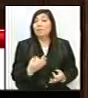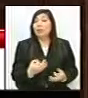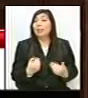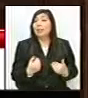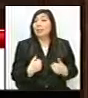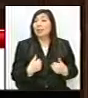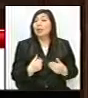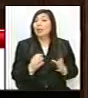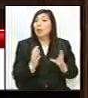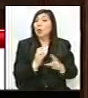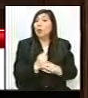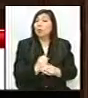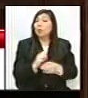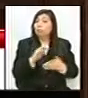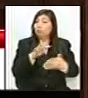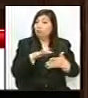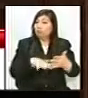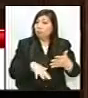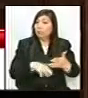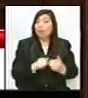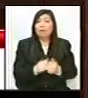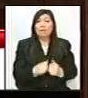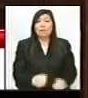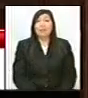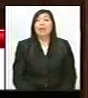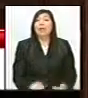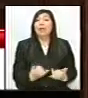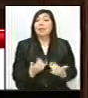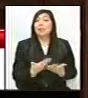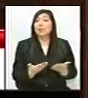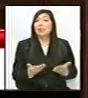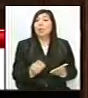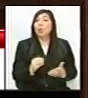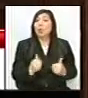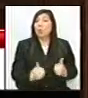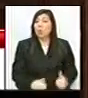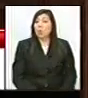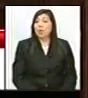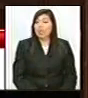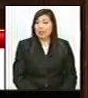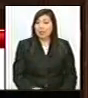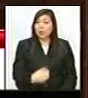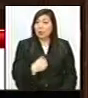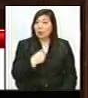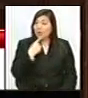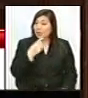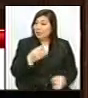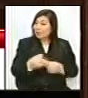deben haberse justamente descritos desde un punto de vista fáctico estos elementos a los cuales he hecho referencia.